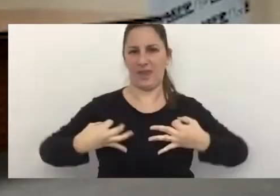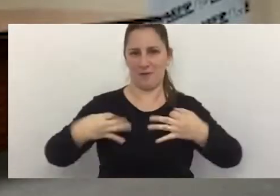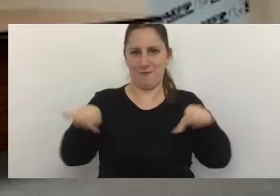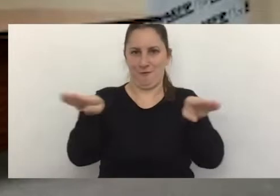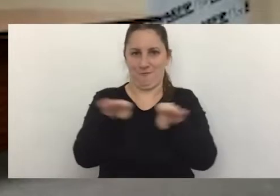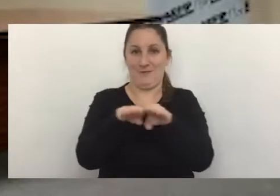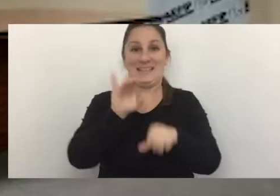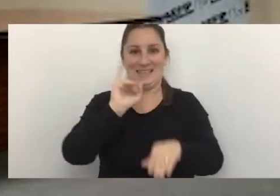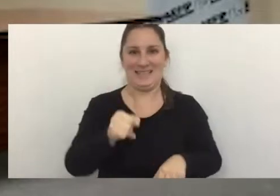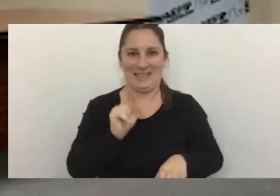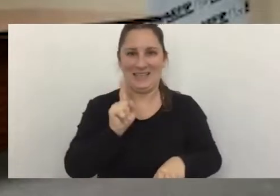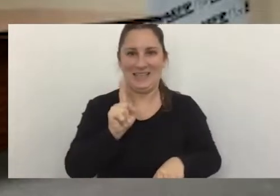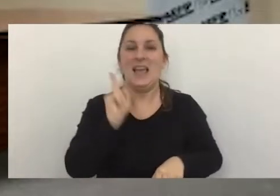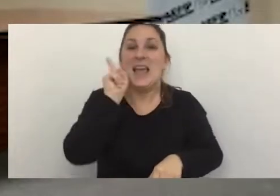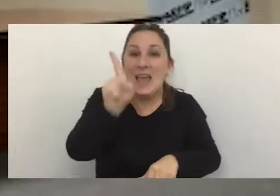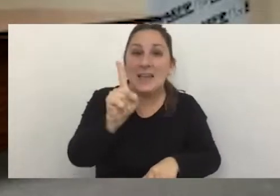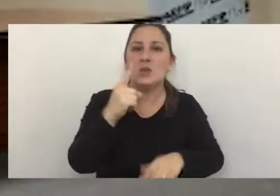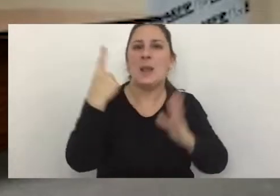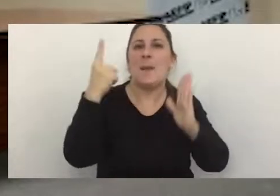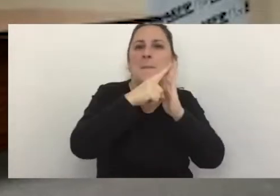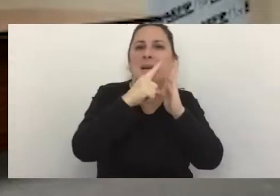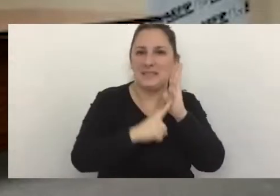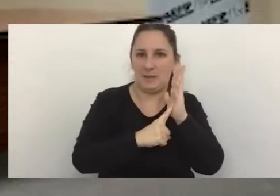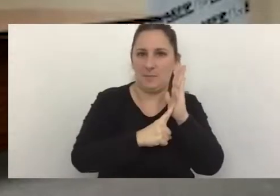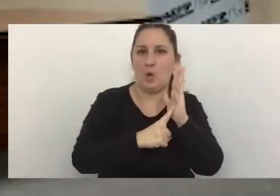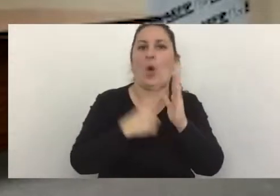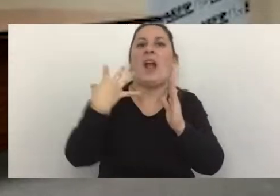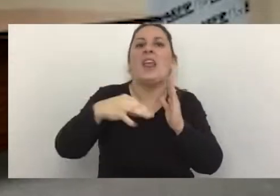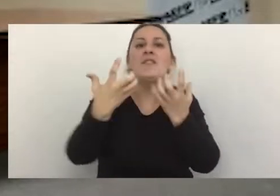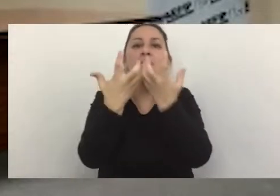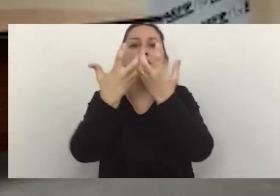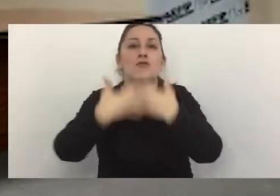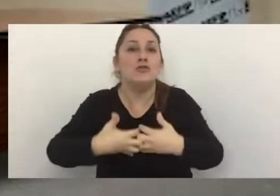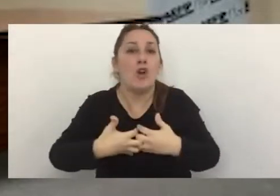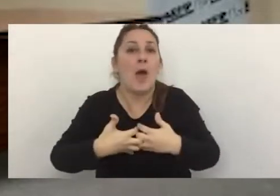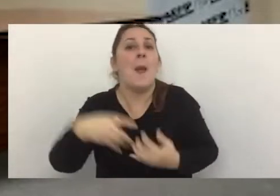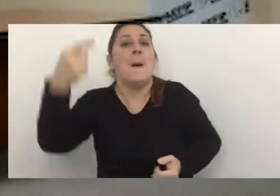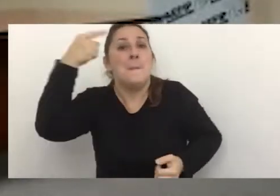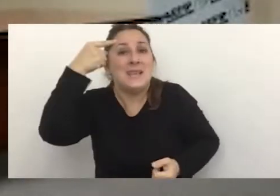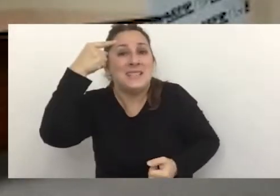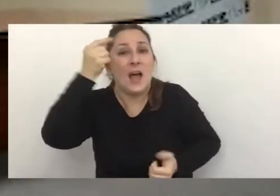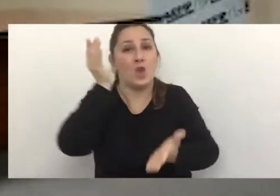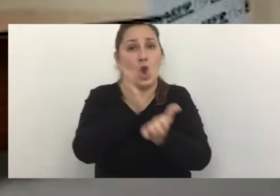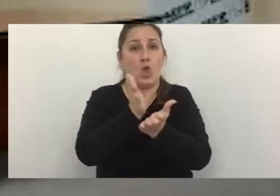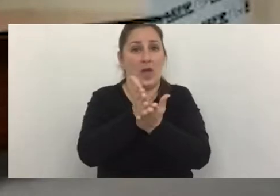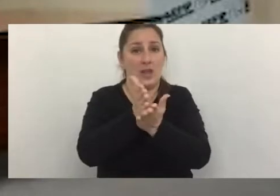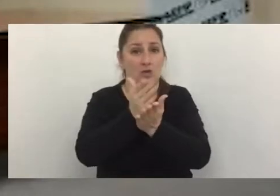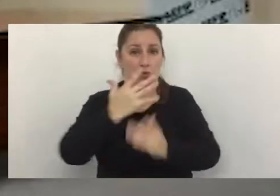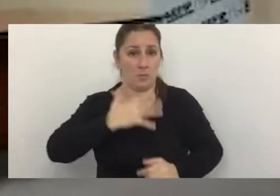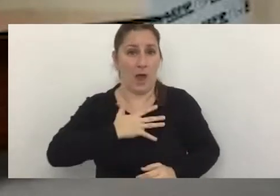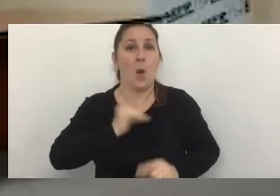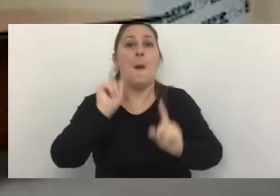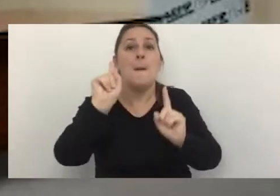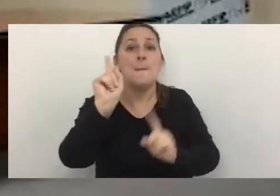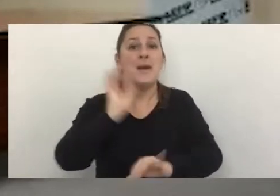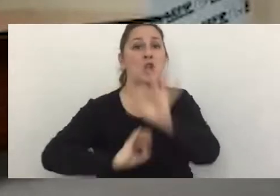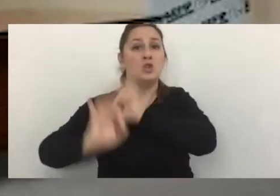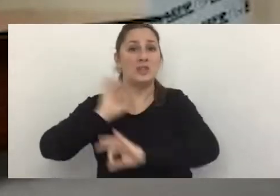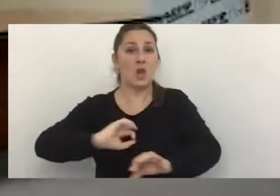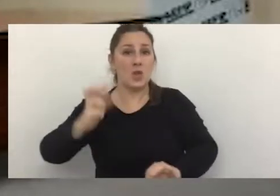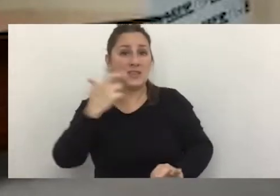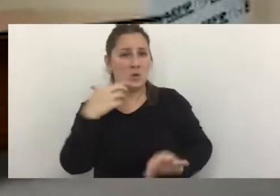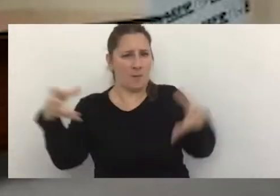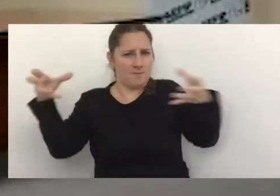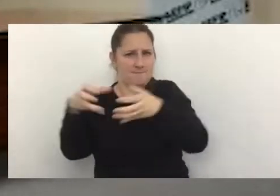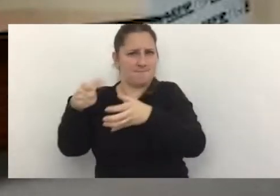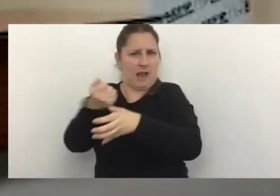Este es el principio que debe regir, por lo menos desde el punto de vista de los derechos humanos. Pero en ese siglo XIX había un sector mayoritario, que era